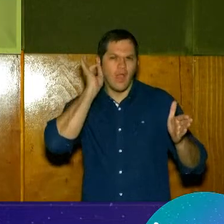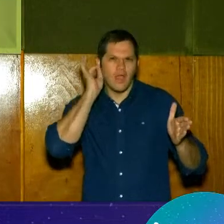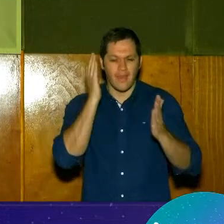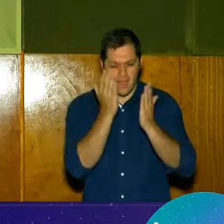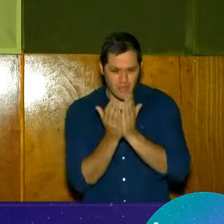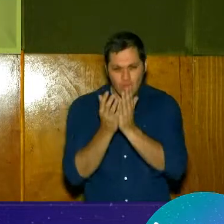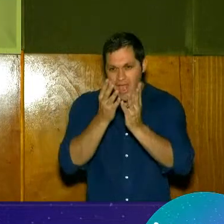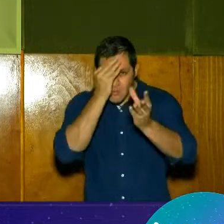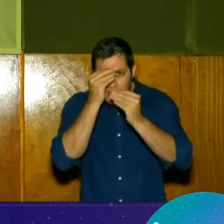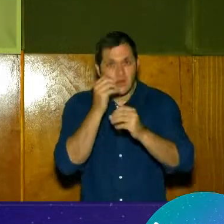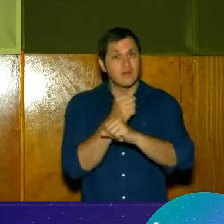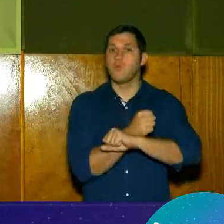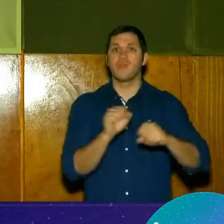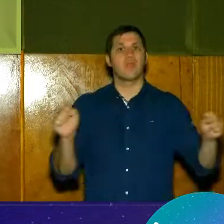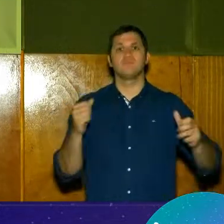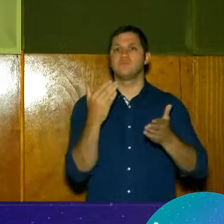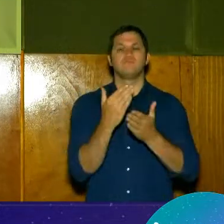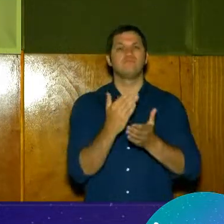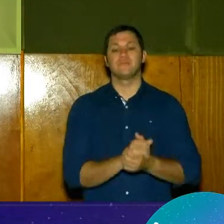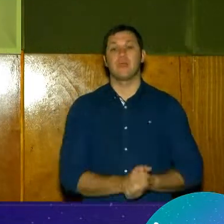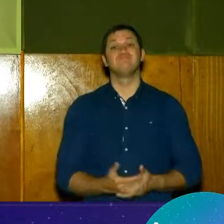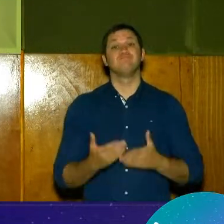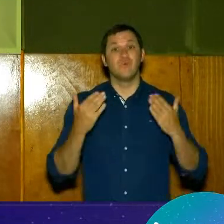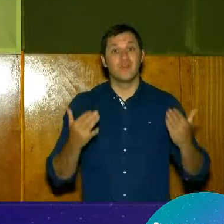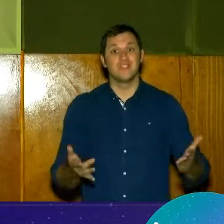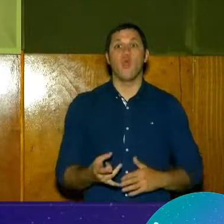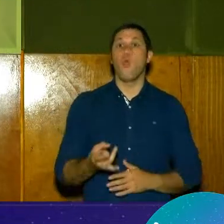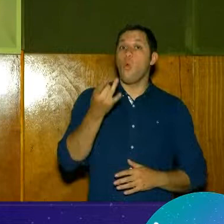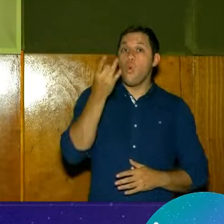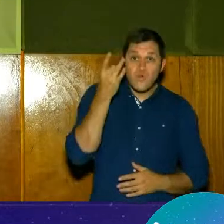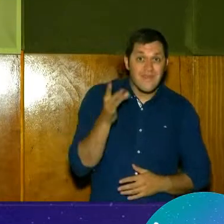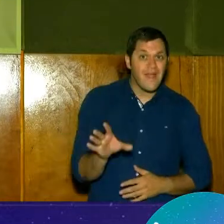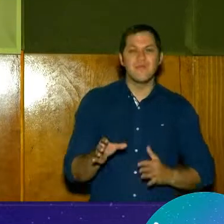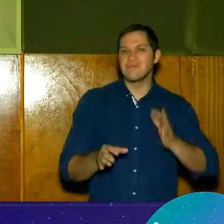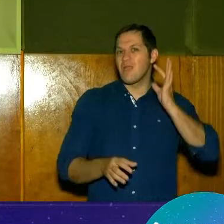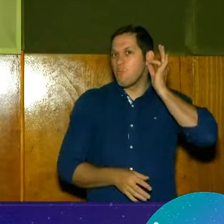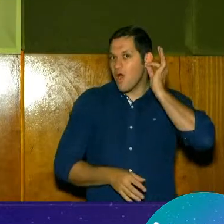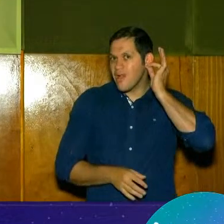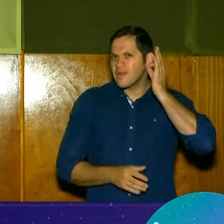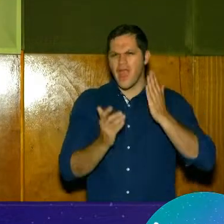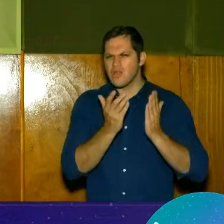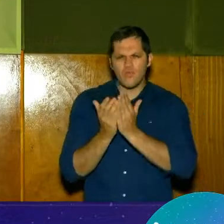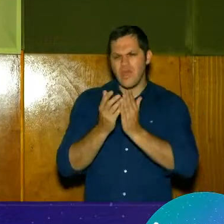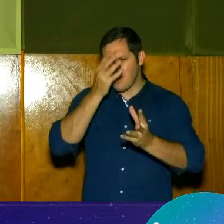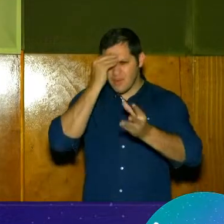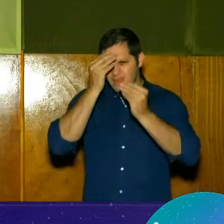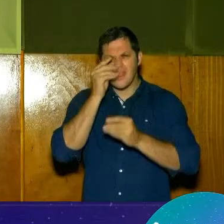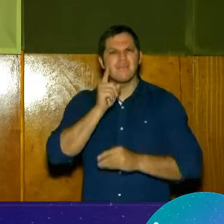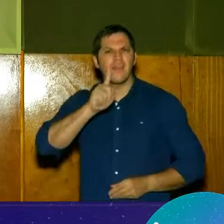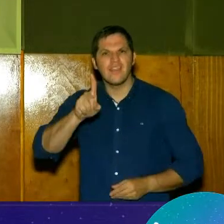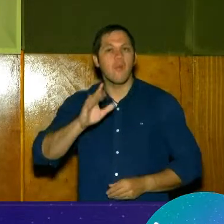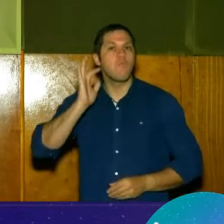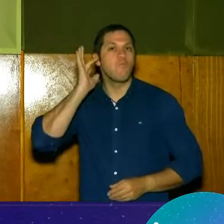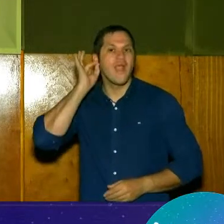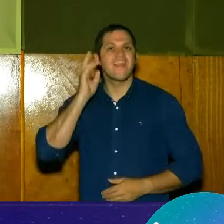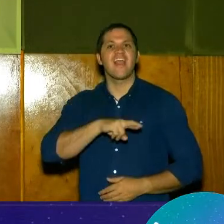es muy importante porque en la edad media las mujeres no podían estudiar como las mujeres no podían estudiar